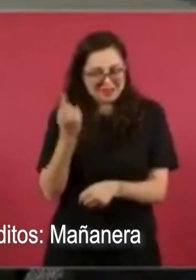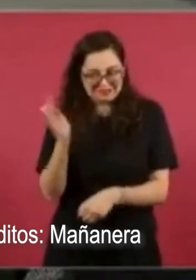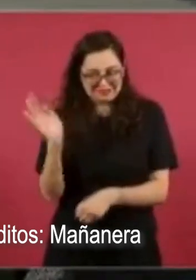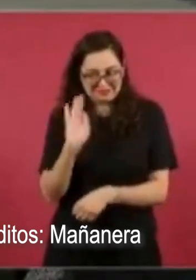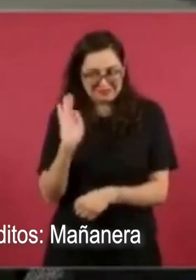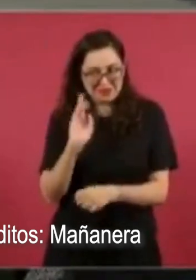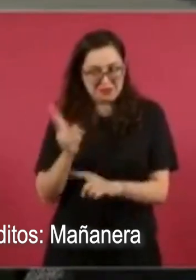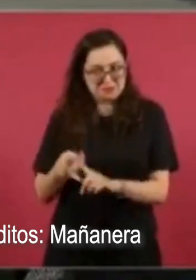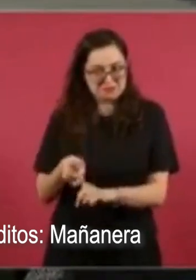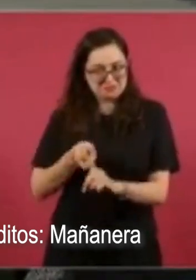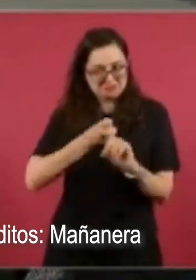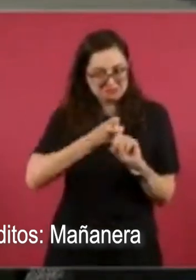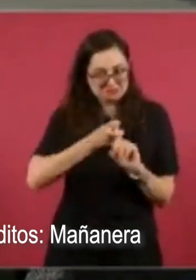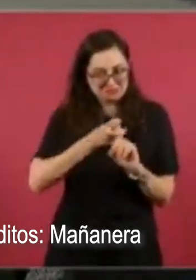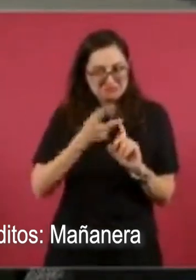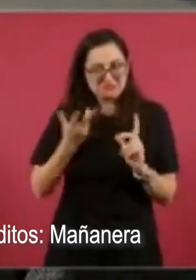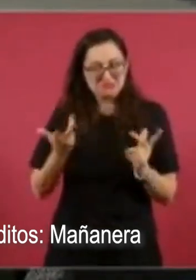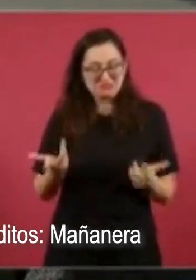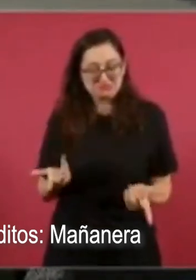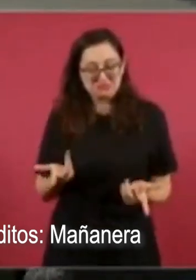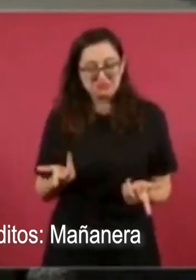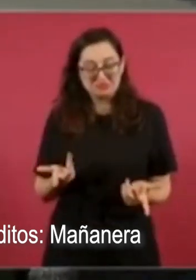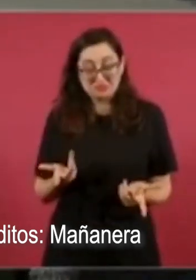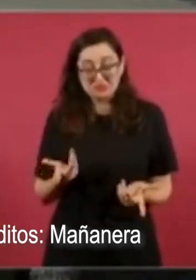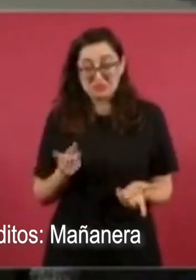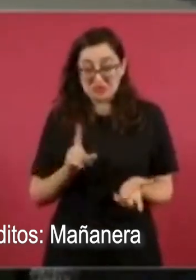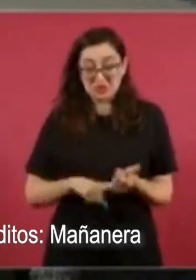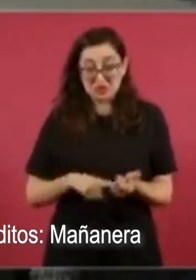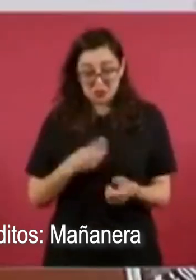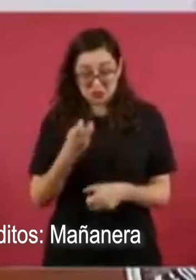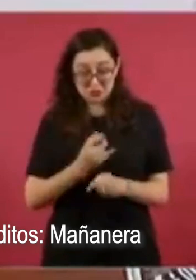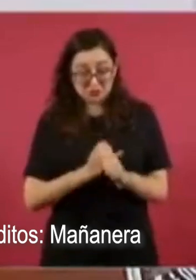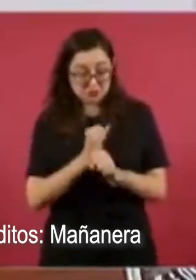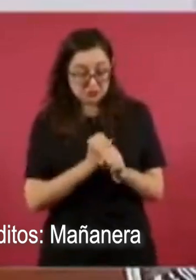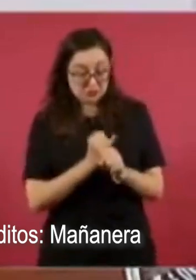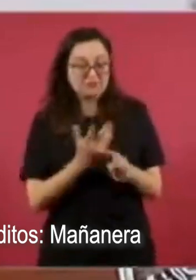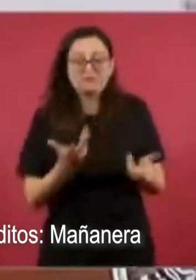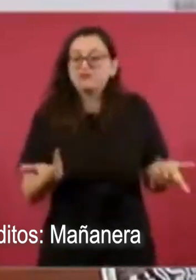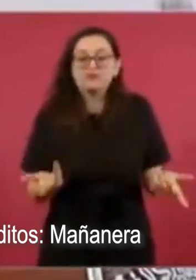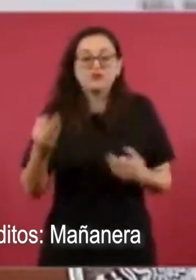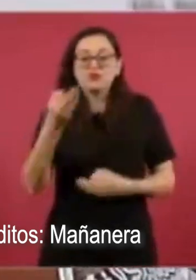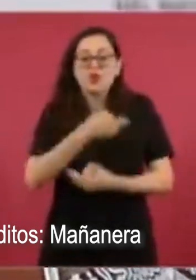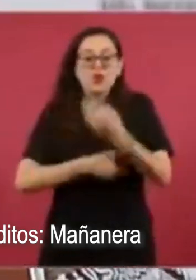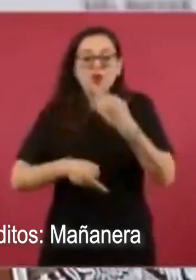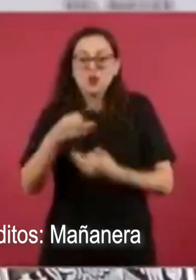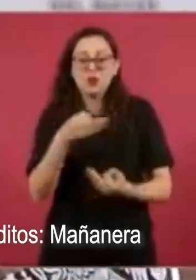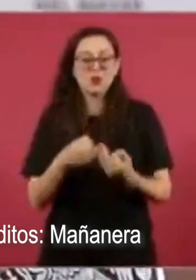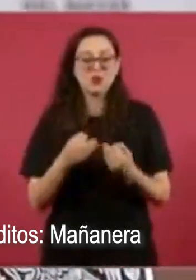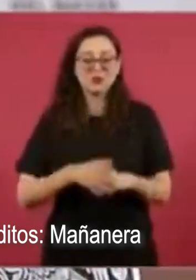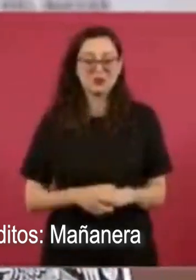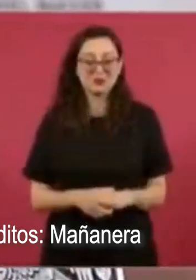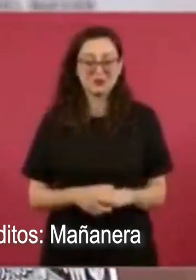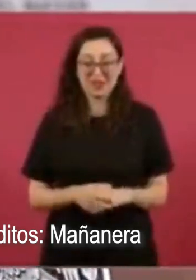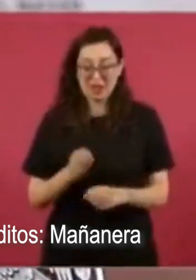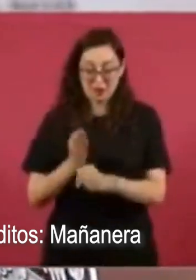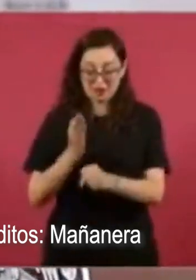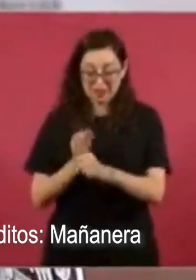una hipótesis, una línea de investigación de que sí hay agentes, sí se está investigando. Es que está abierta la investigación. Uh-huh. O sea, y